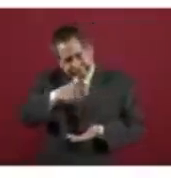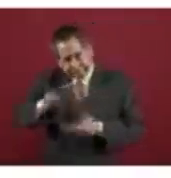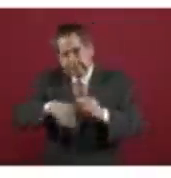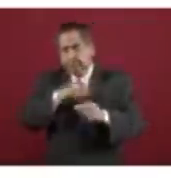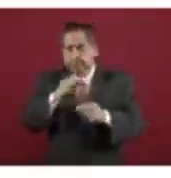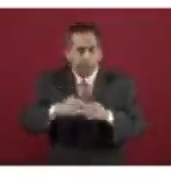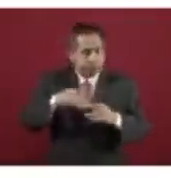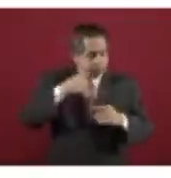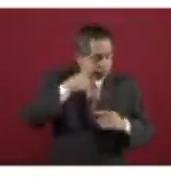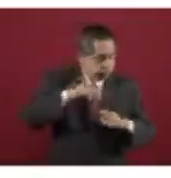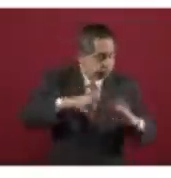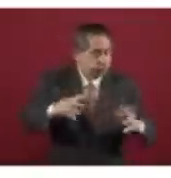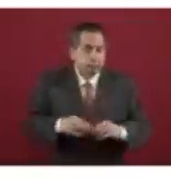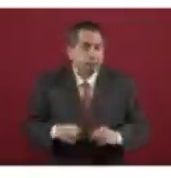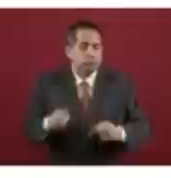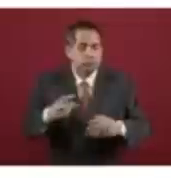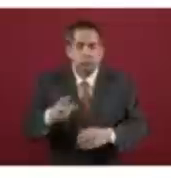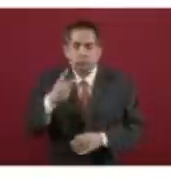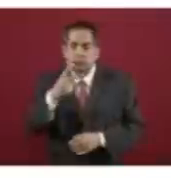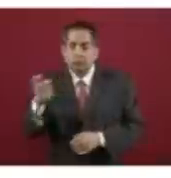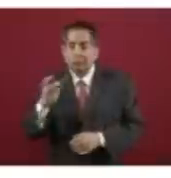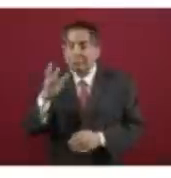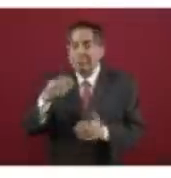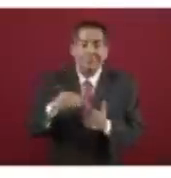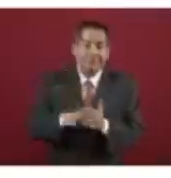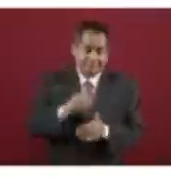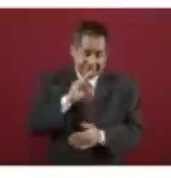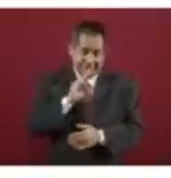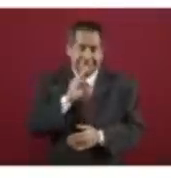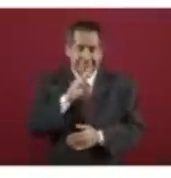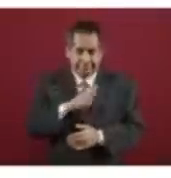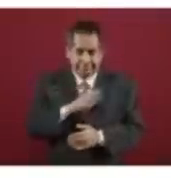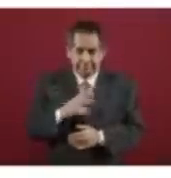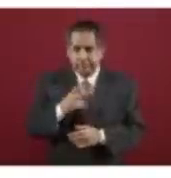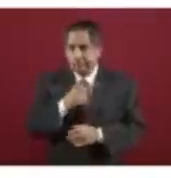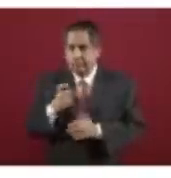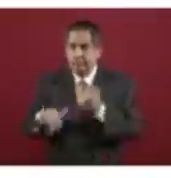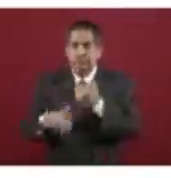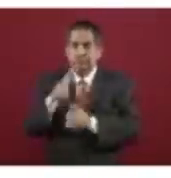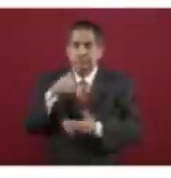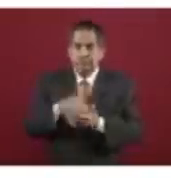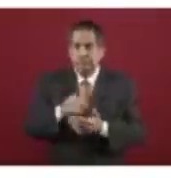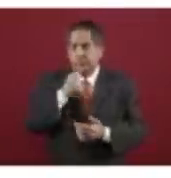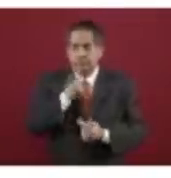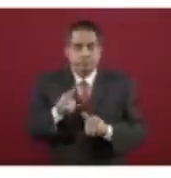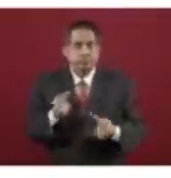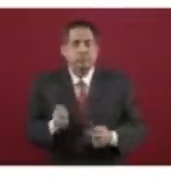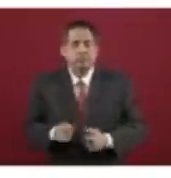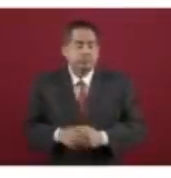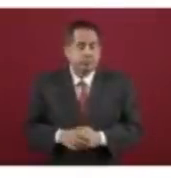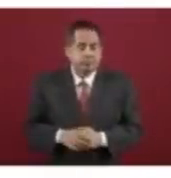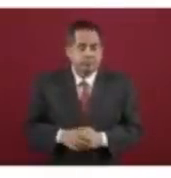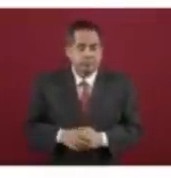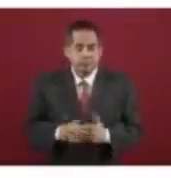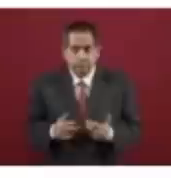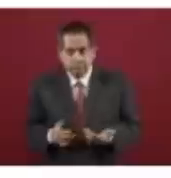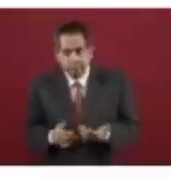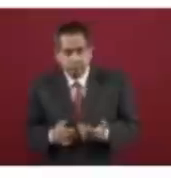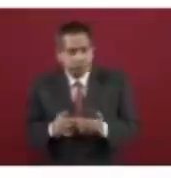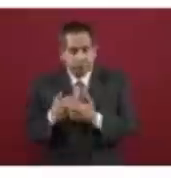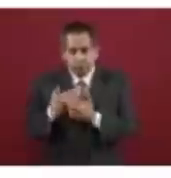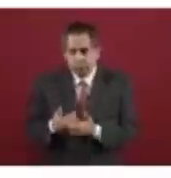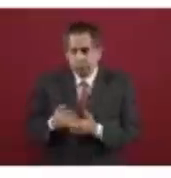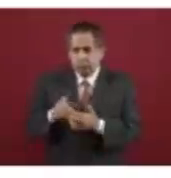programa 203 mil mamás y 213 mil niños. El resto, que